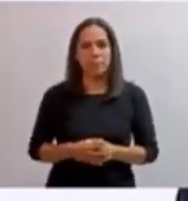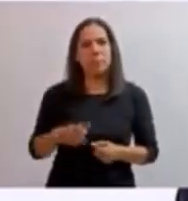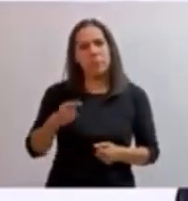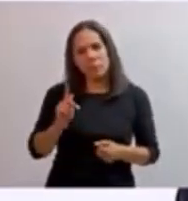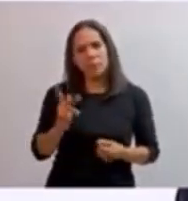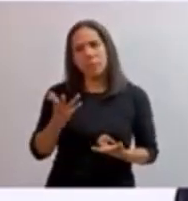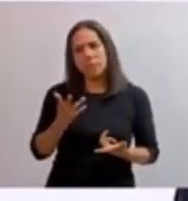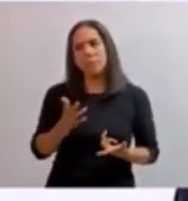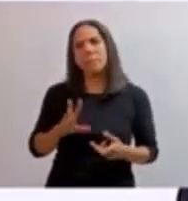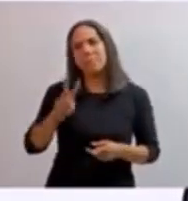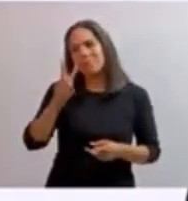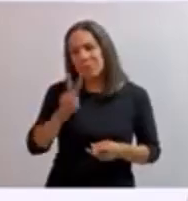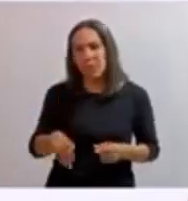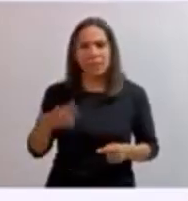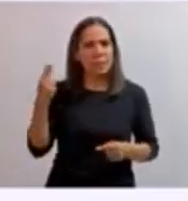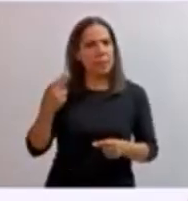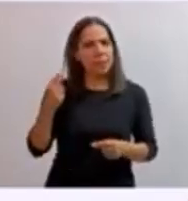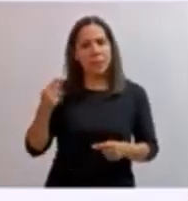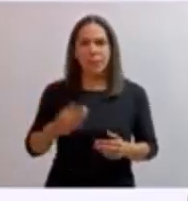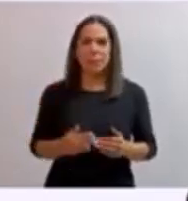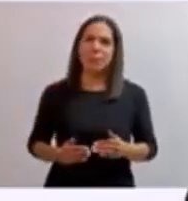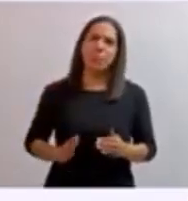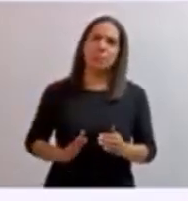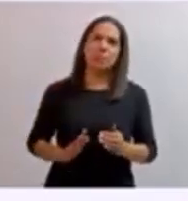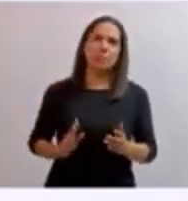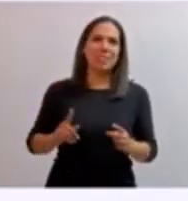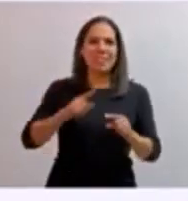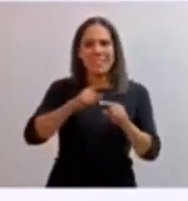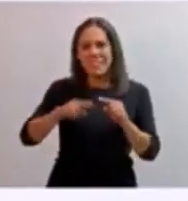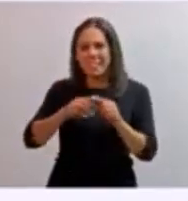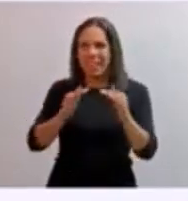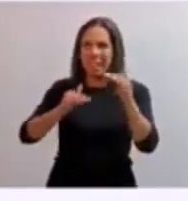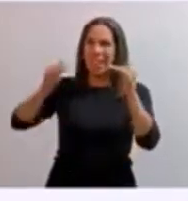en que nos encontramos sigue siendo vertical y jerárquica,